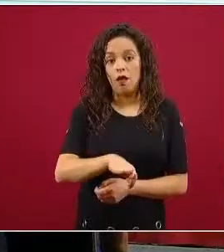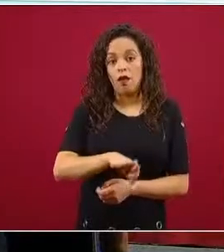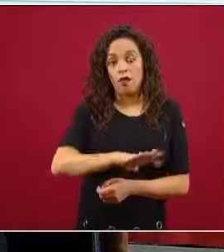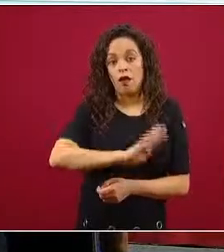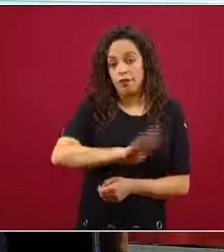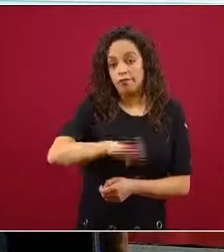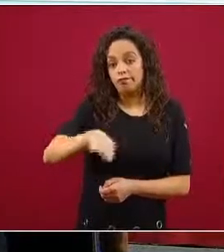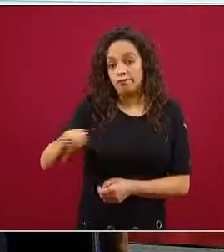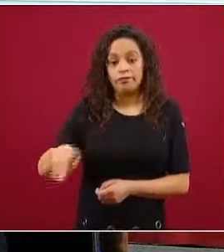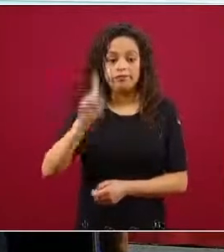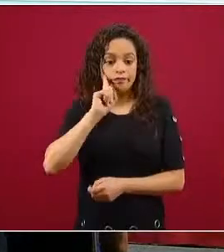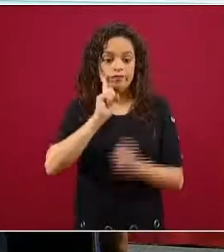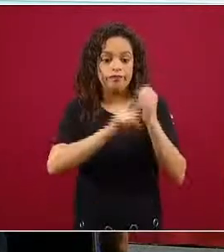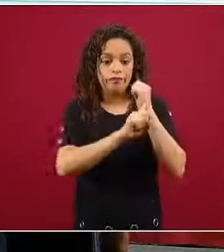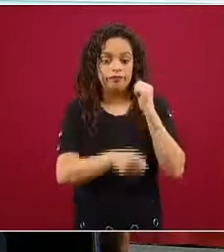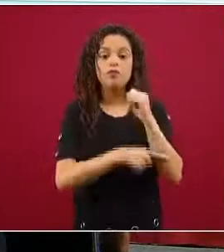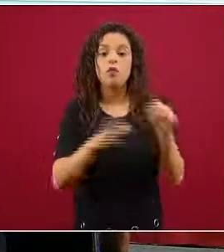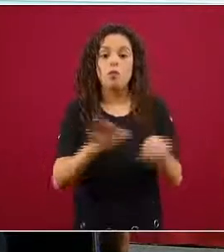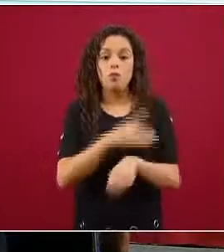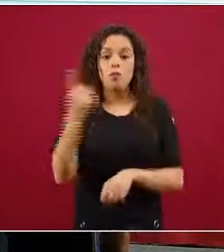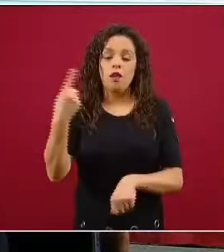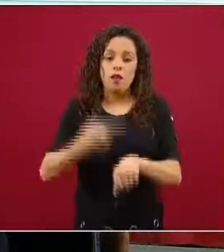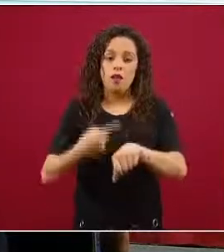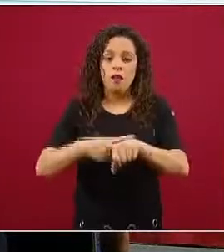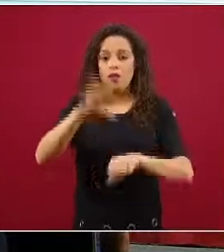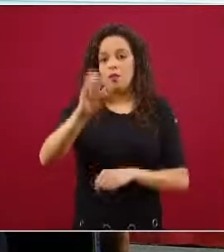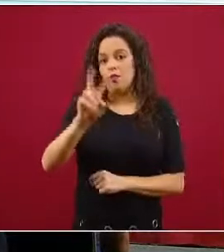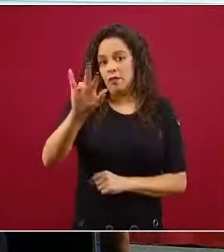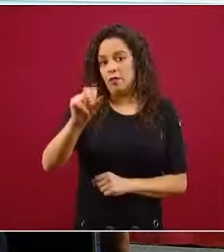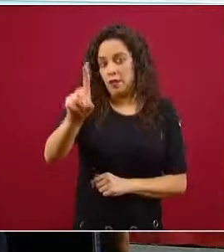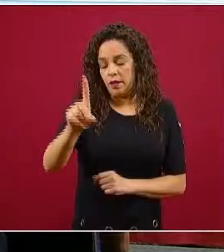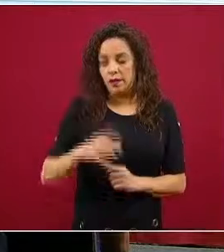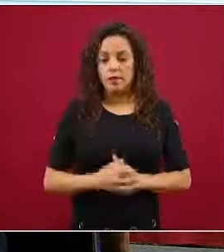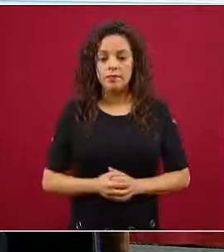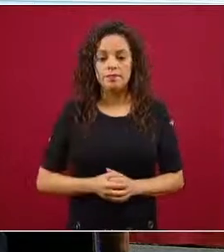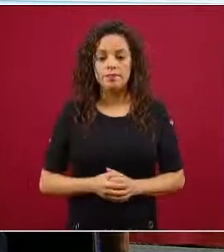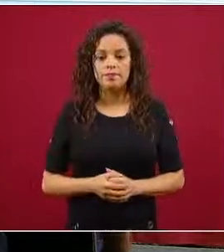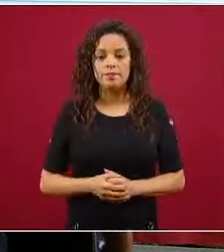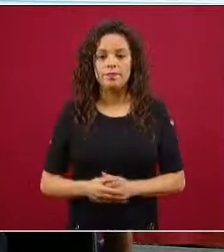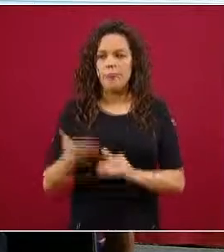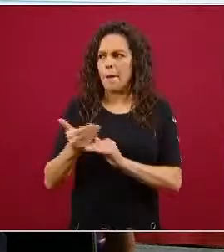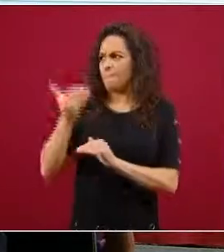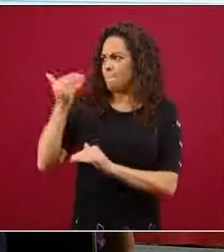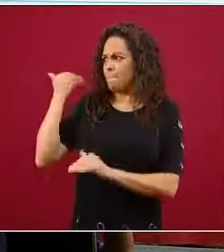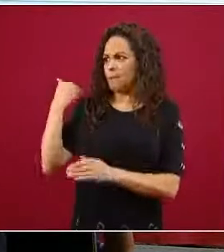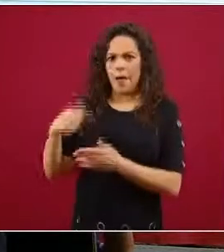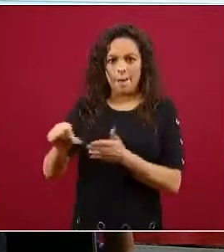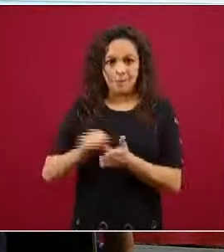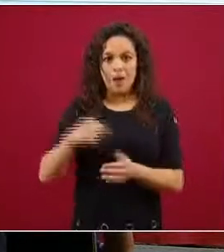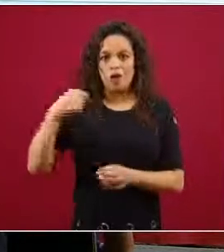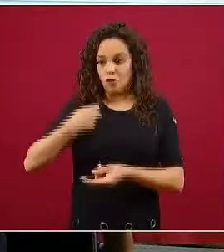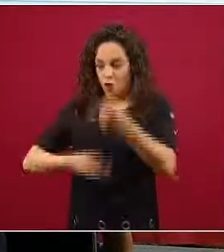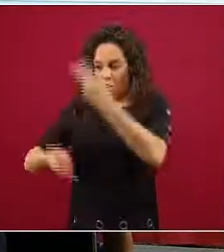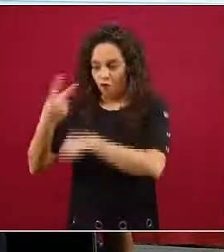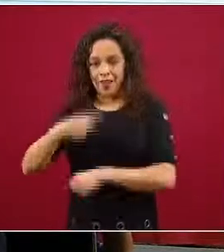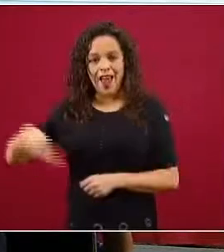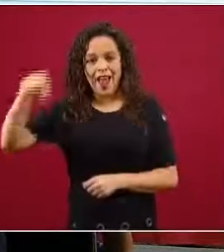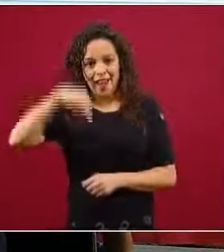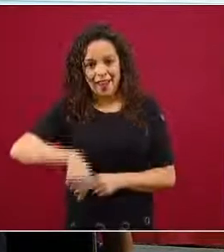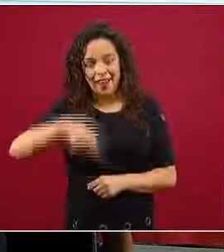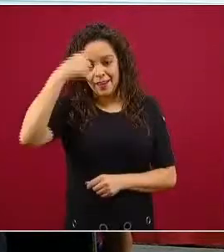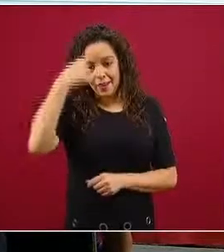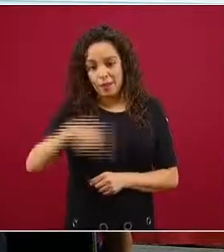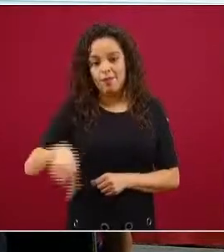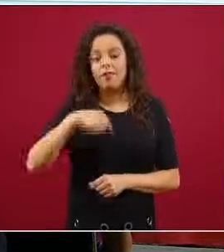COVID. Hace algunos meses tuve el honor de venir a presentar la primera versión de este lineamiento